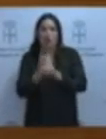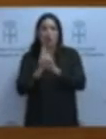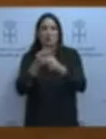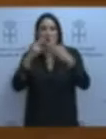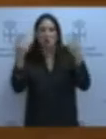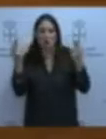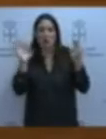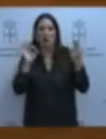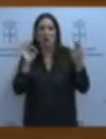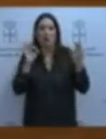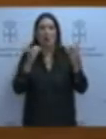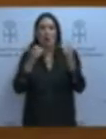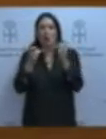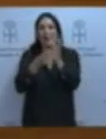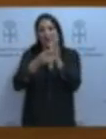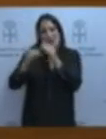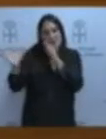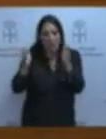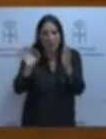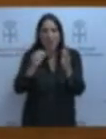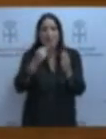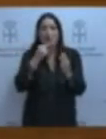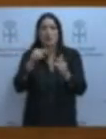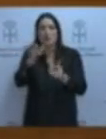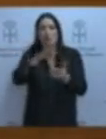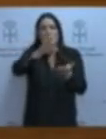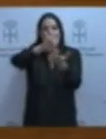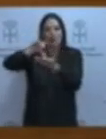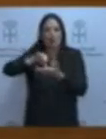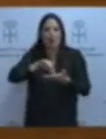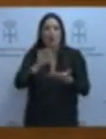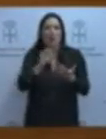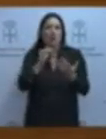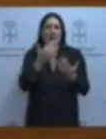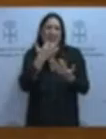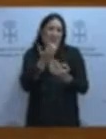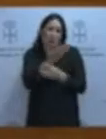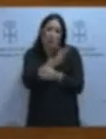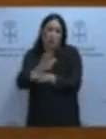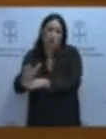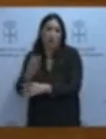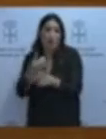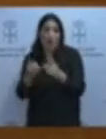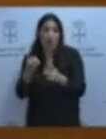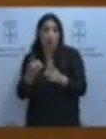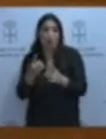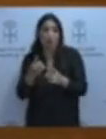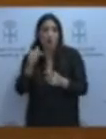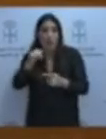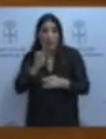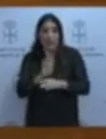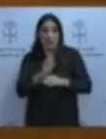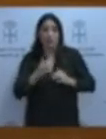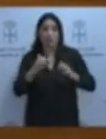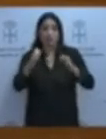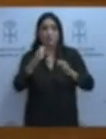de la calidad del aire, o cuando hablamos del área metropolitana, por citar solo algunos ejemplos, escuchamos en esta tribuna